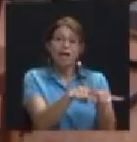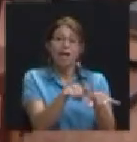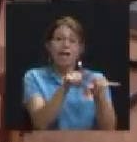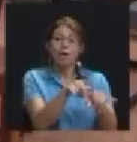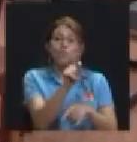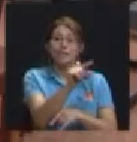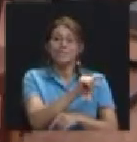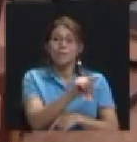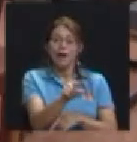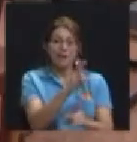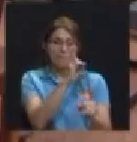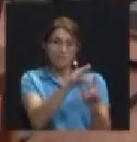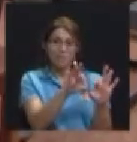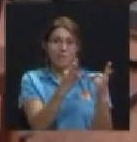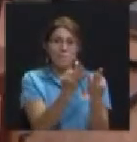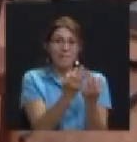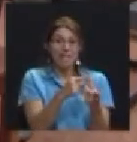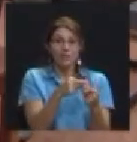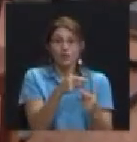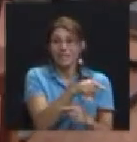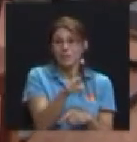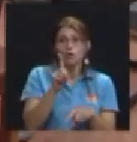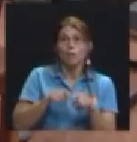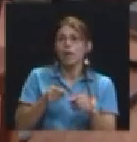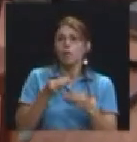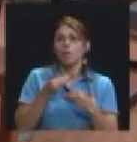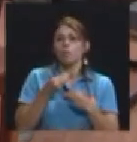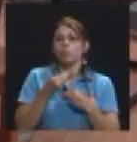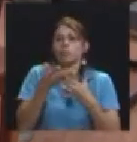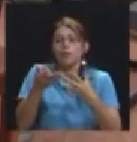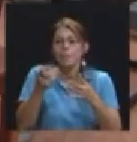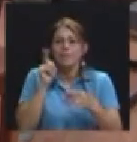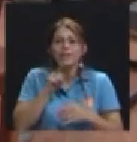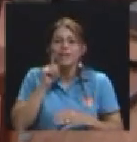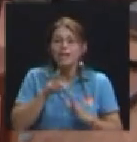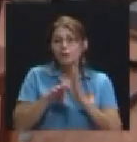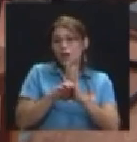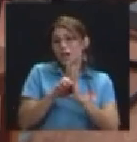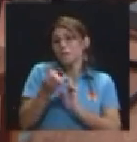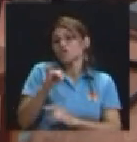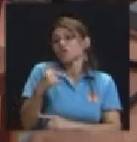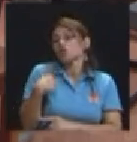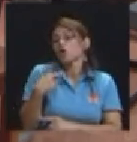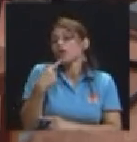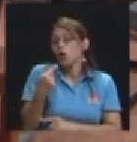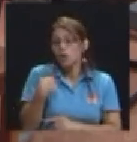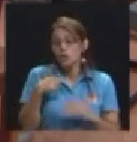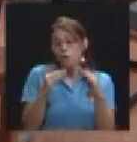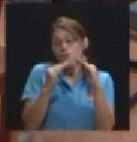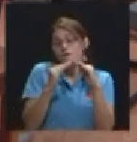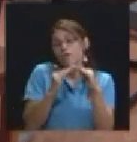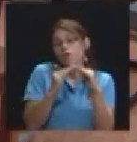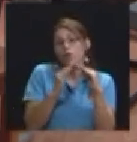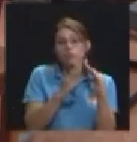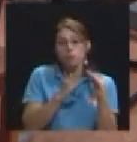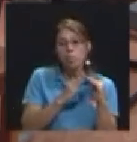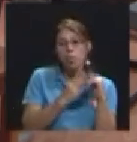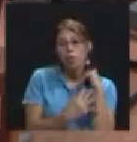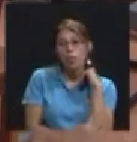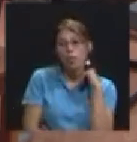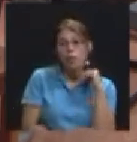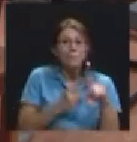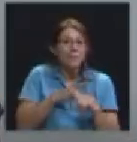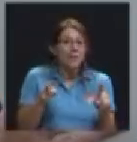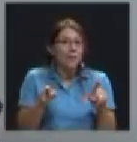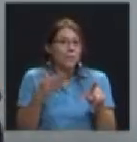¿verdad? Es decir, si yo digo que yo vivo en un rancho de paja y resulta que mi casa es de cemento, pues